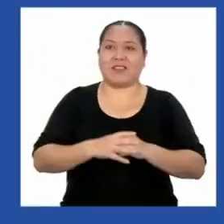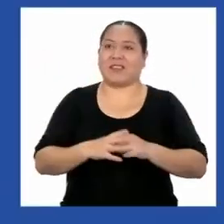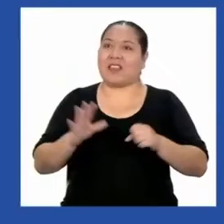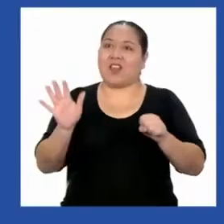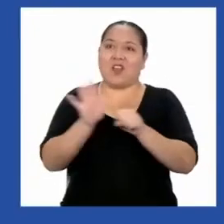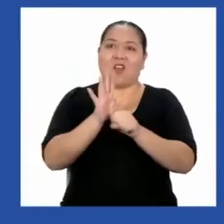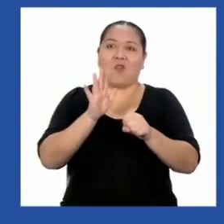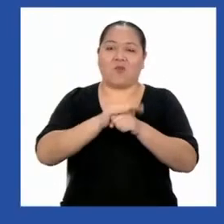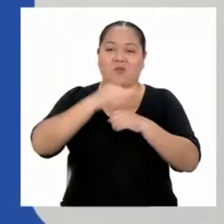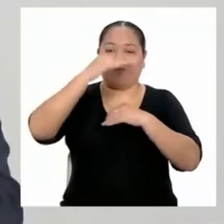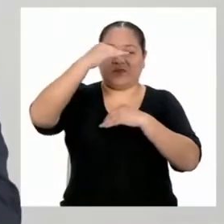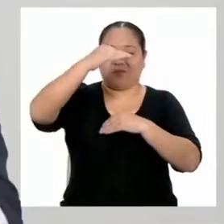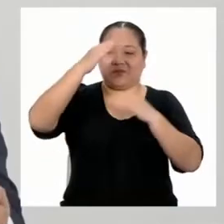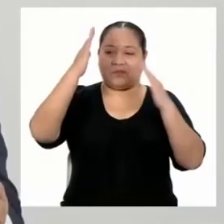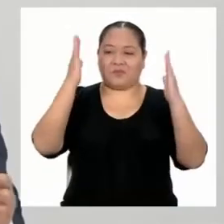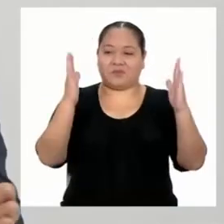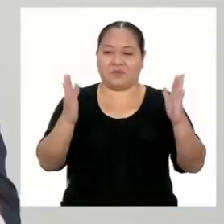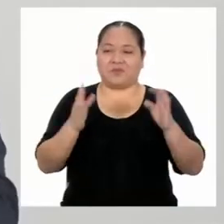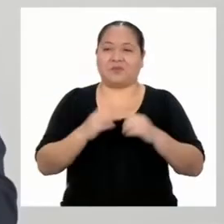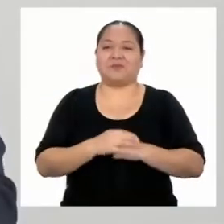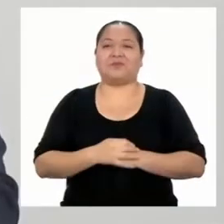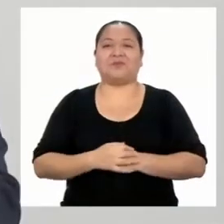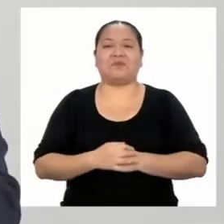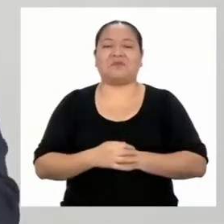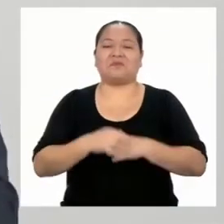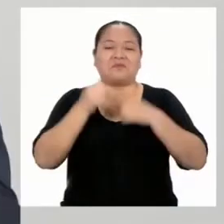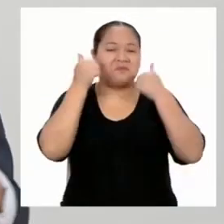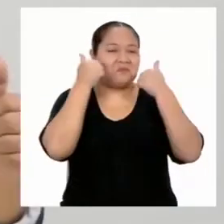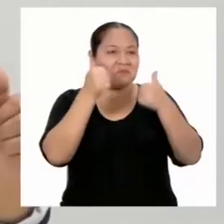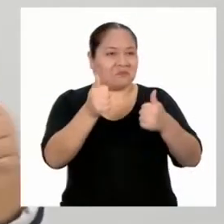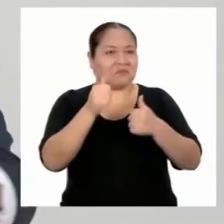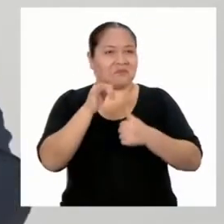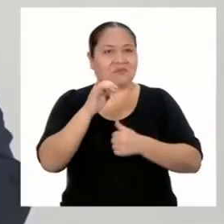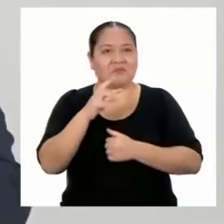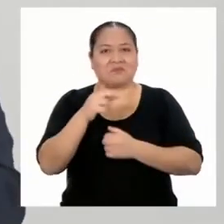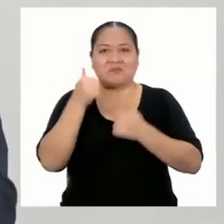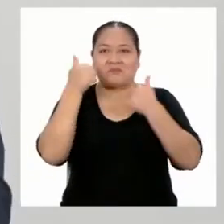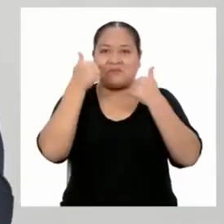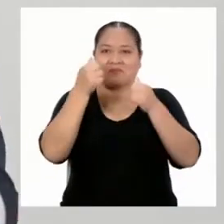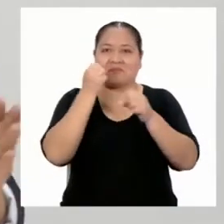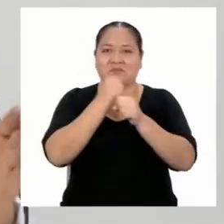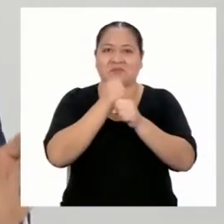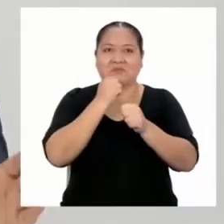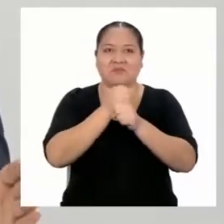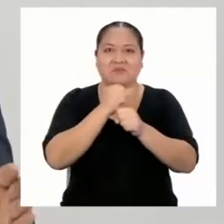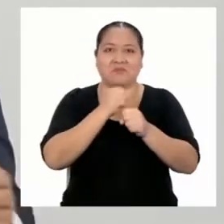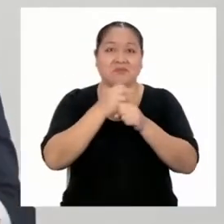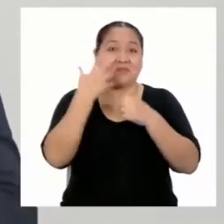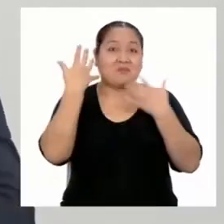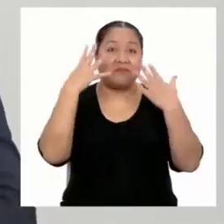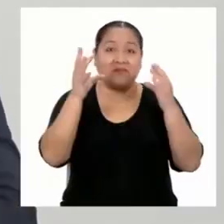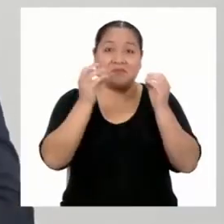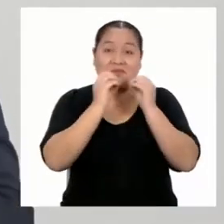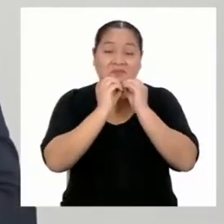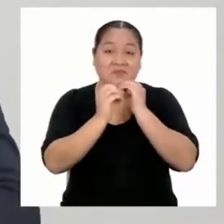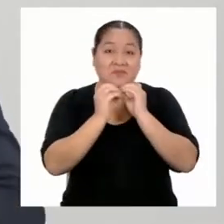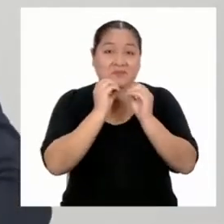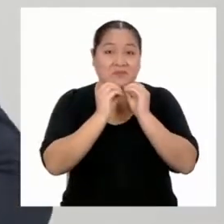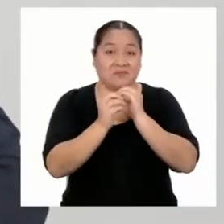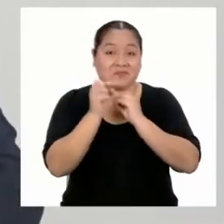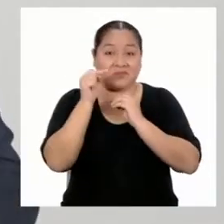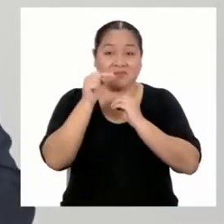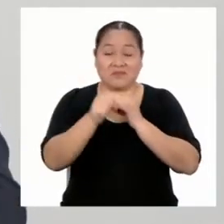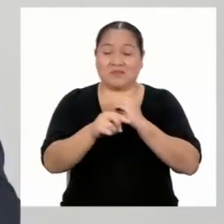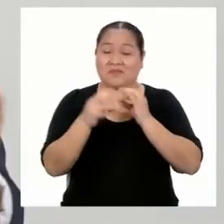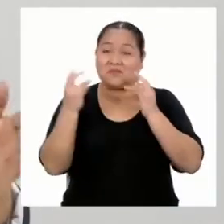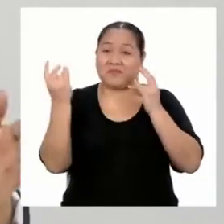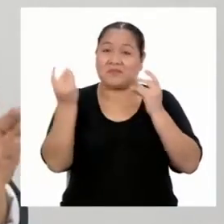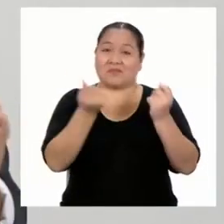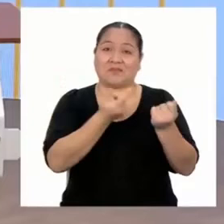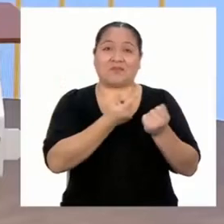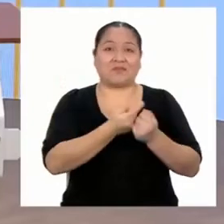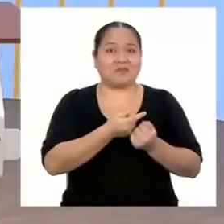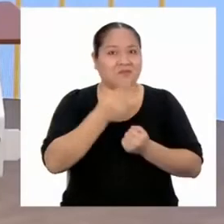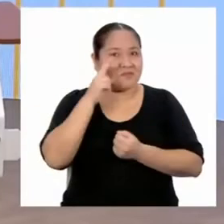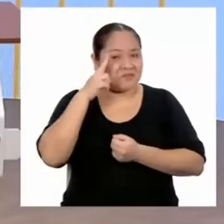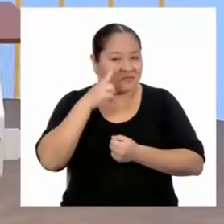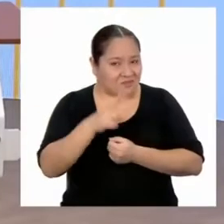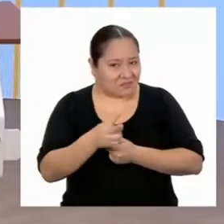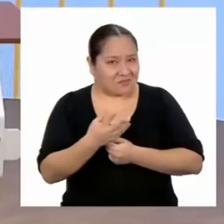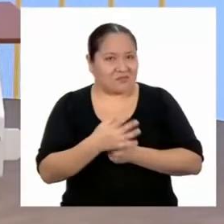completo. Muy bien, Yanira. Buen trabajo. Has solucionado la ecuación en unos segundos.